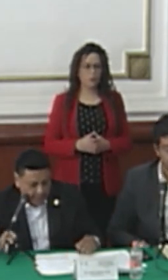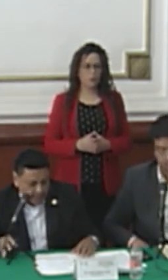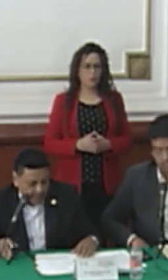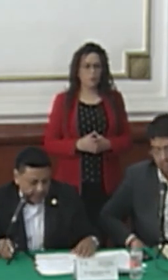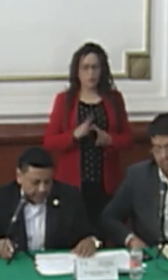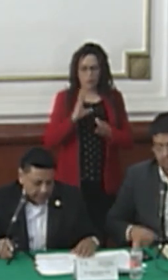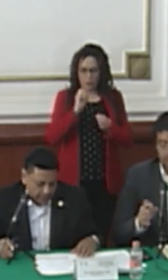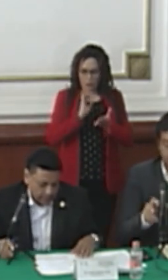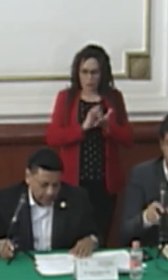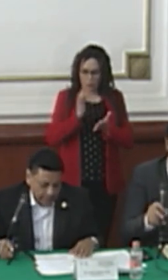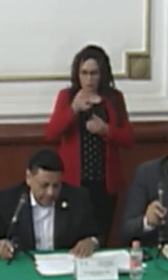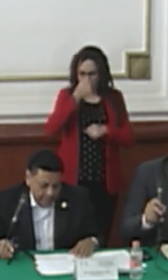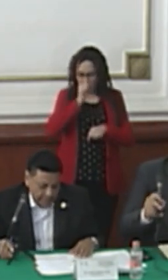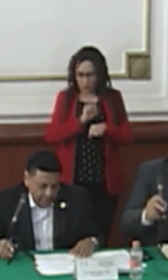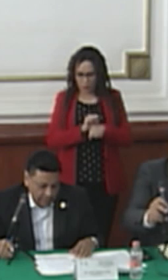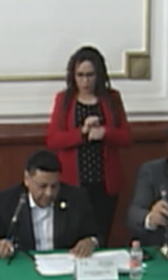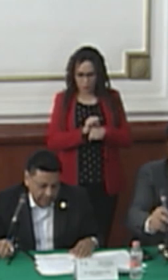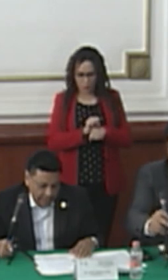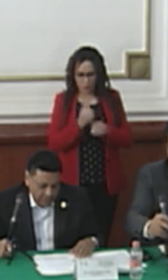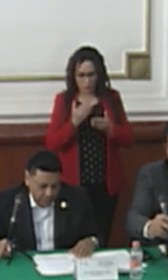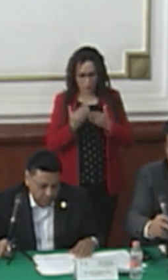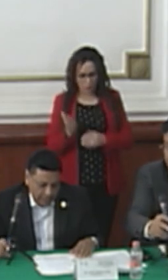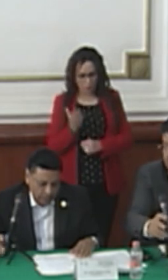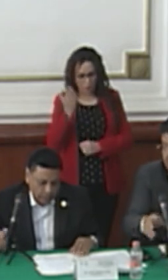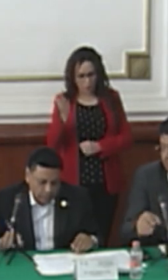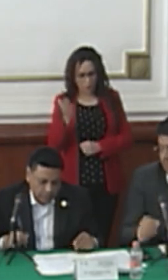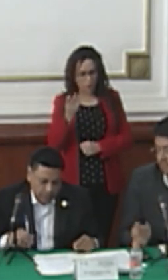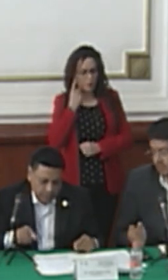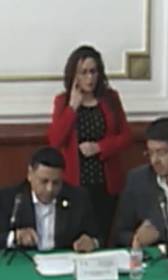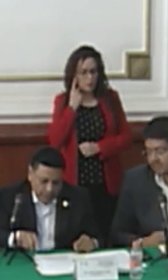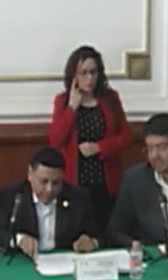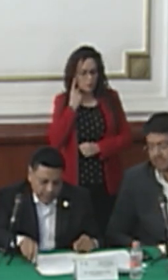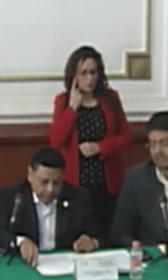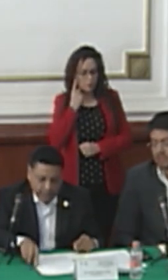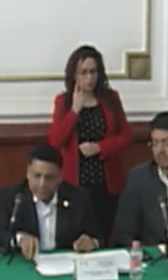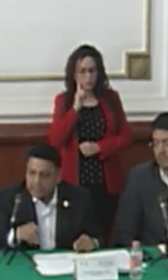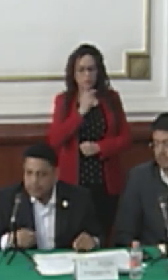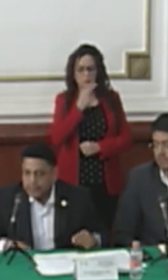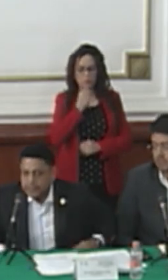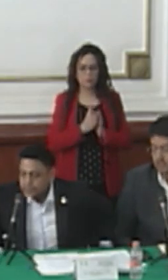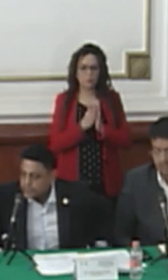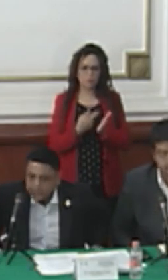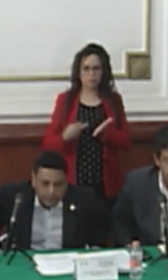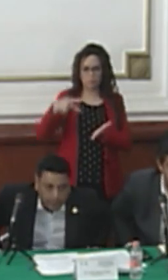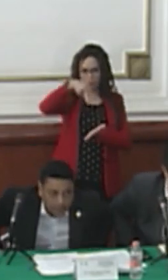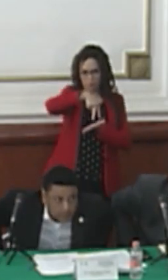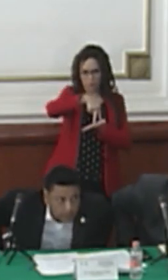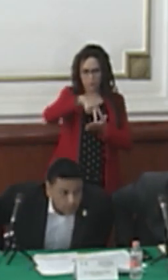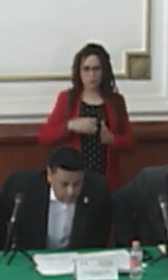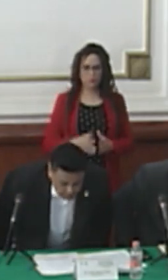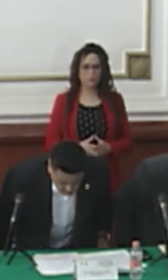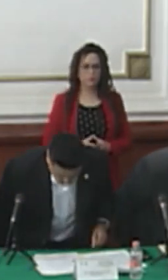Muchas gracias, secretario. Se le solicita a los diputados y diputadas ponerse de pie.